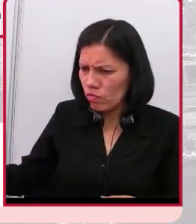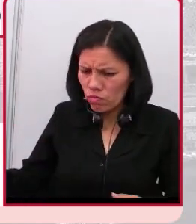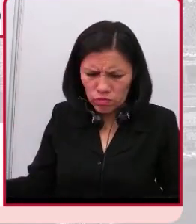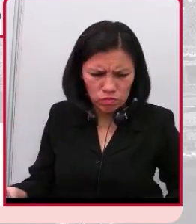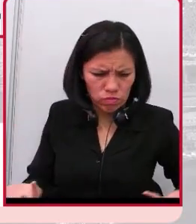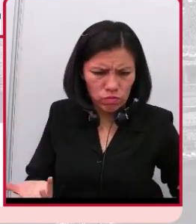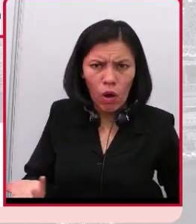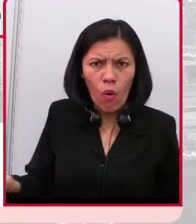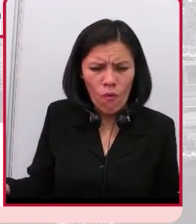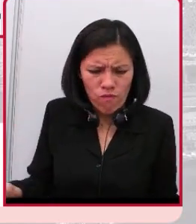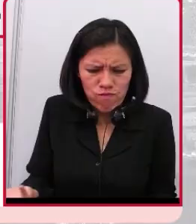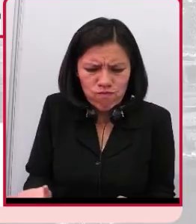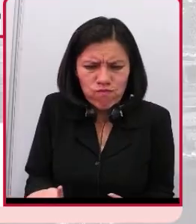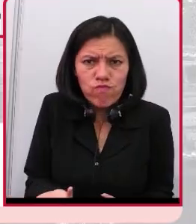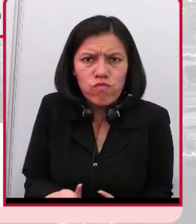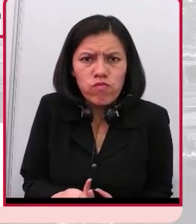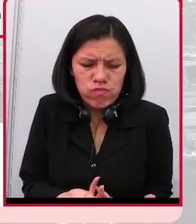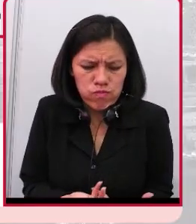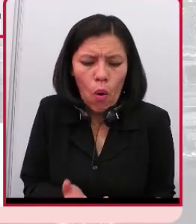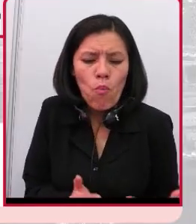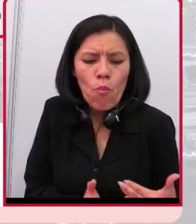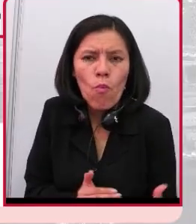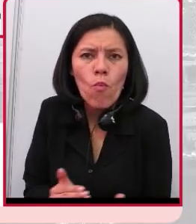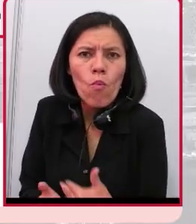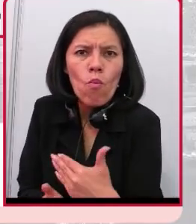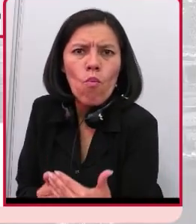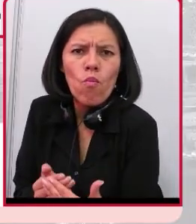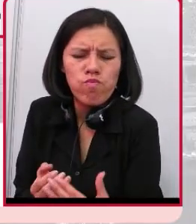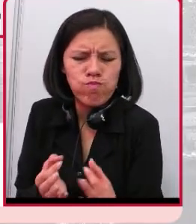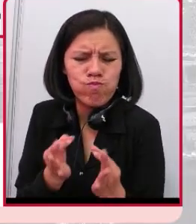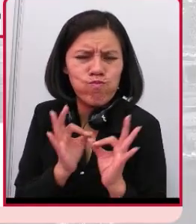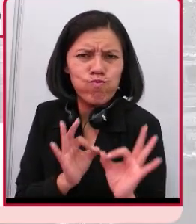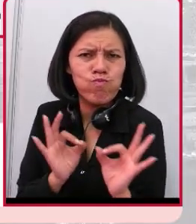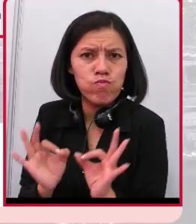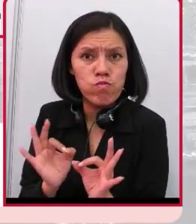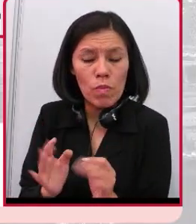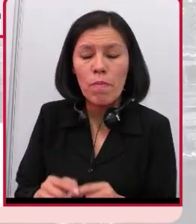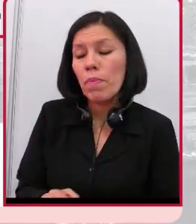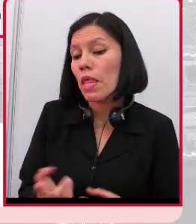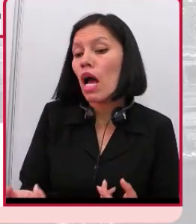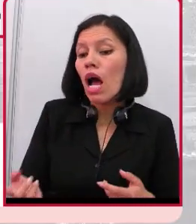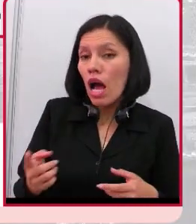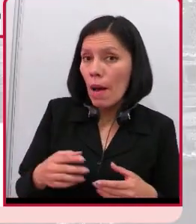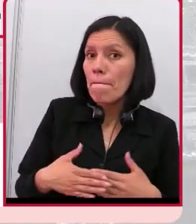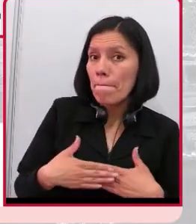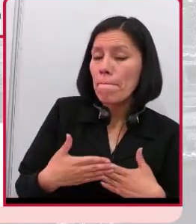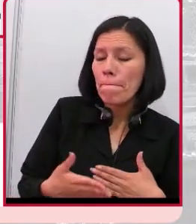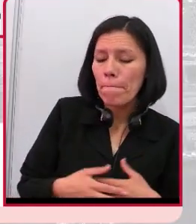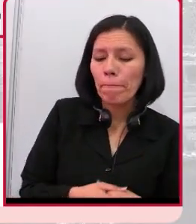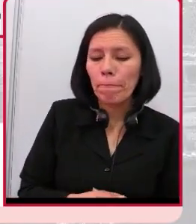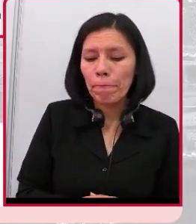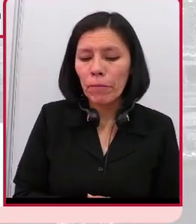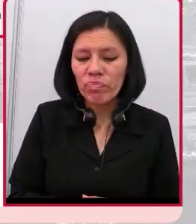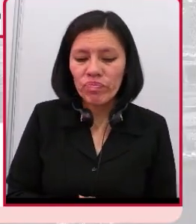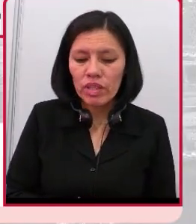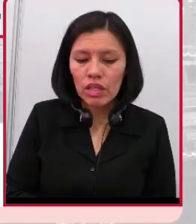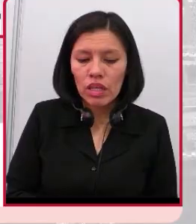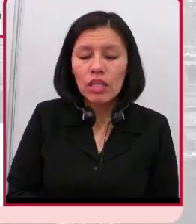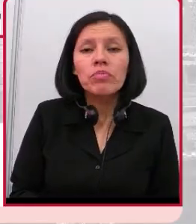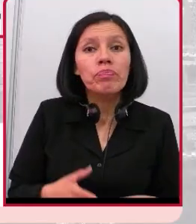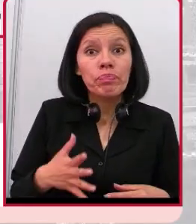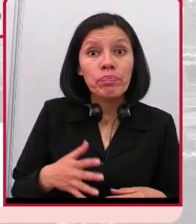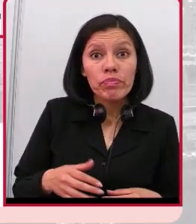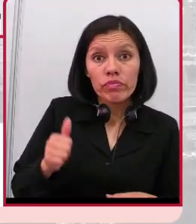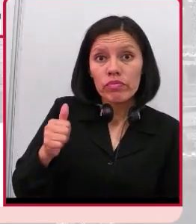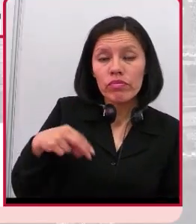procesamiento y lograr establecer un procesamiento eficiente. Además de ello, Antamina en los papeles con Antamina JP.